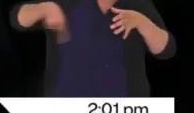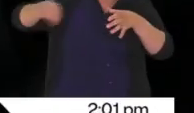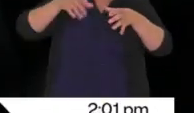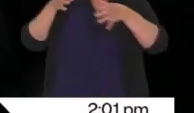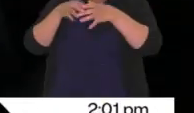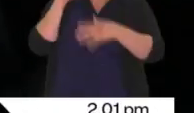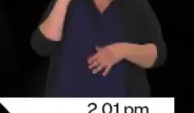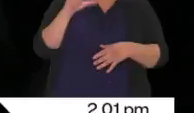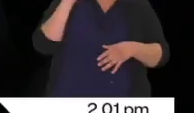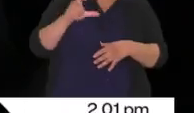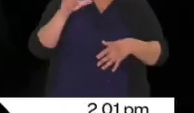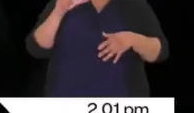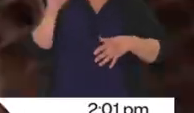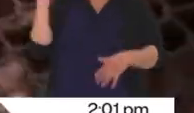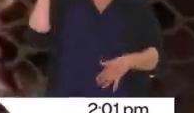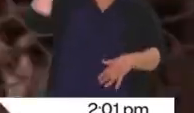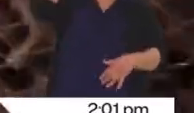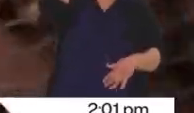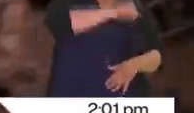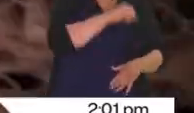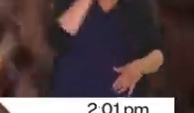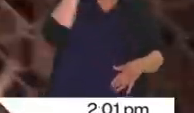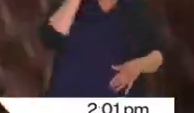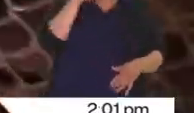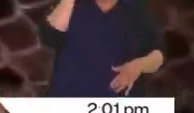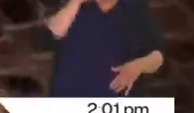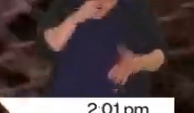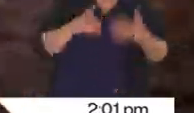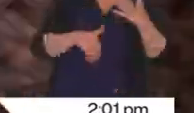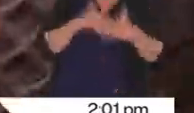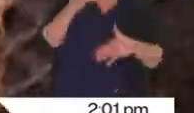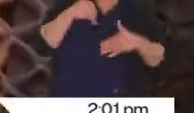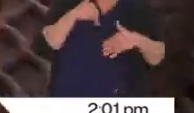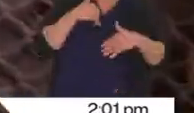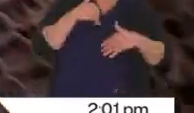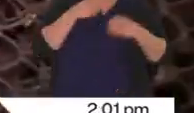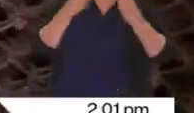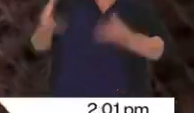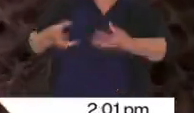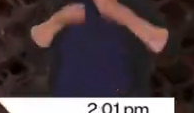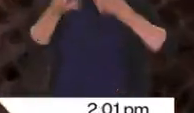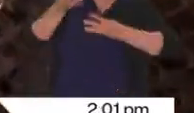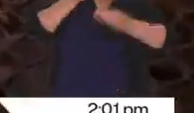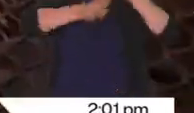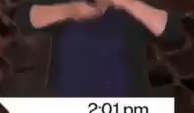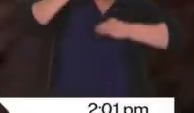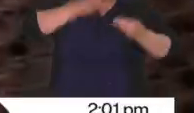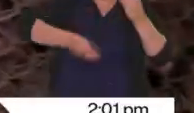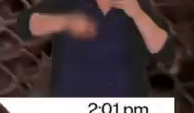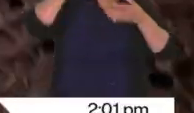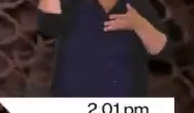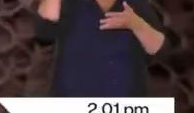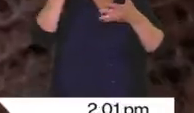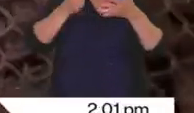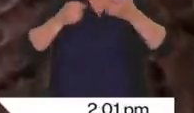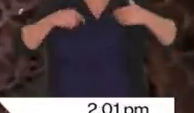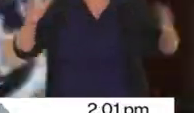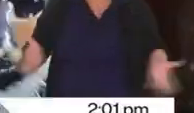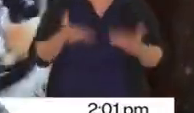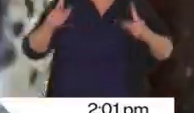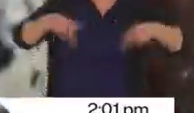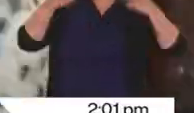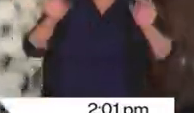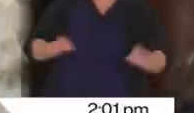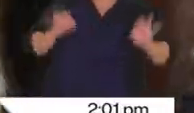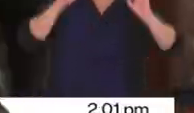cucuta hasta Melgar este Jaguar empieza un programa especial de rehabilitación acondicionamiento que le permitirá tener una mejor calidad de vida